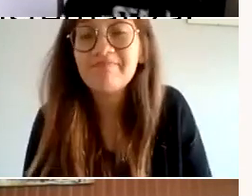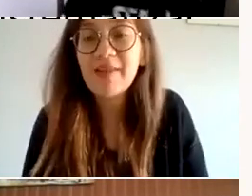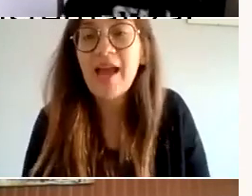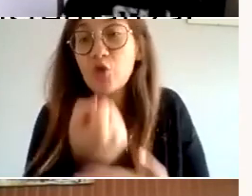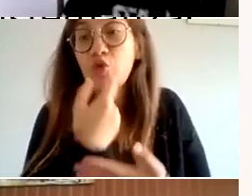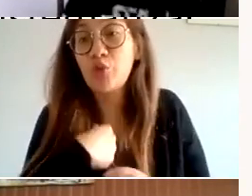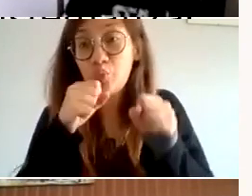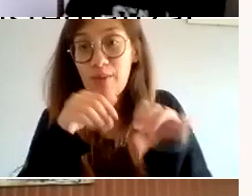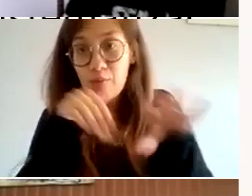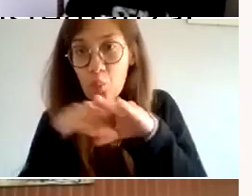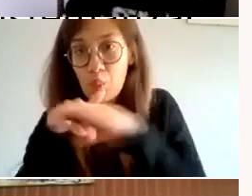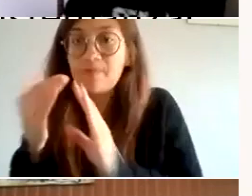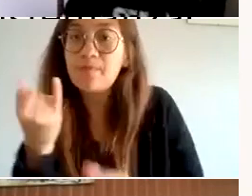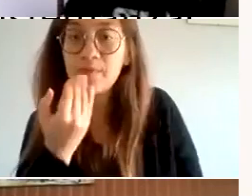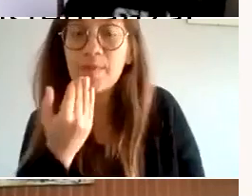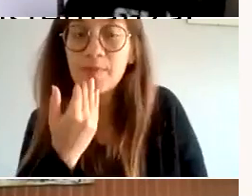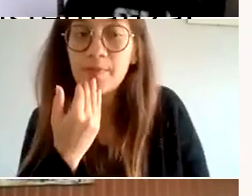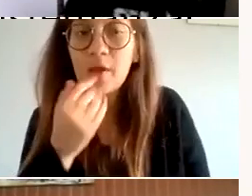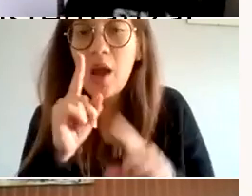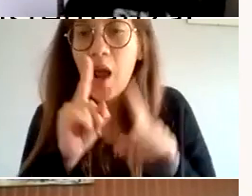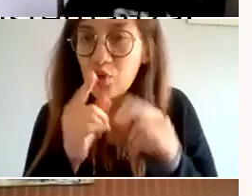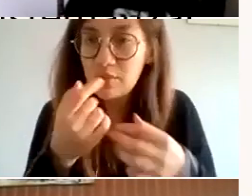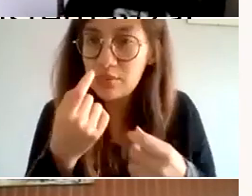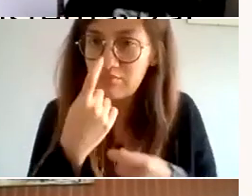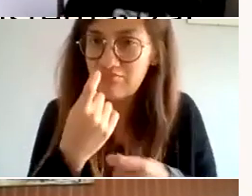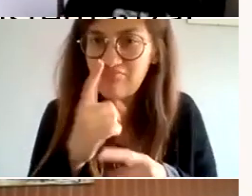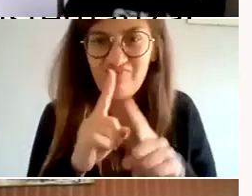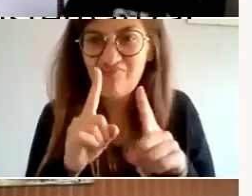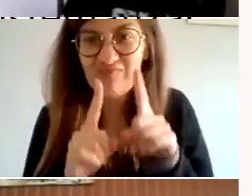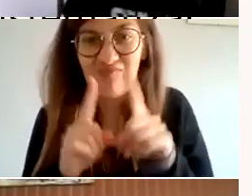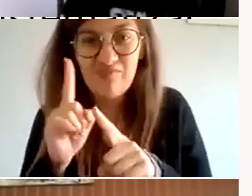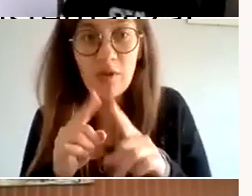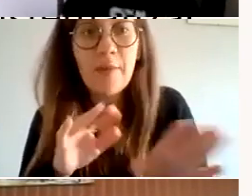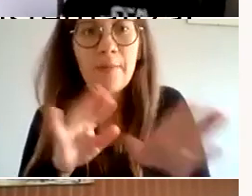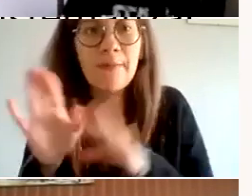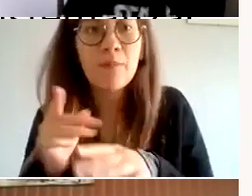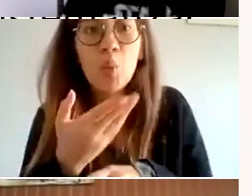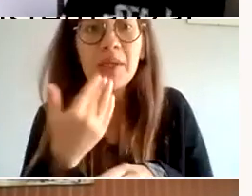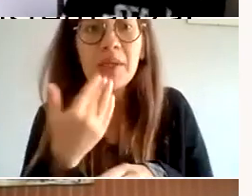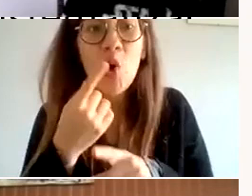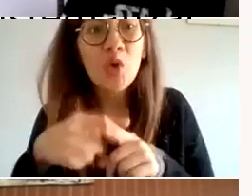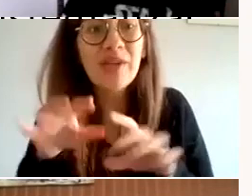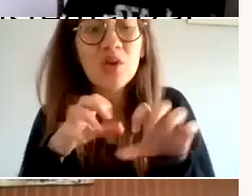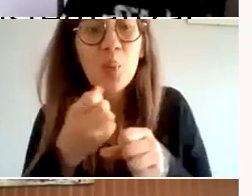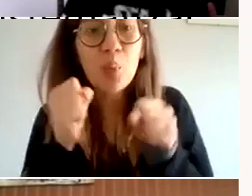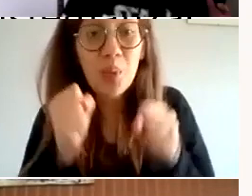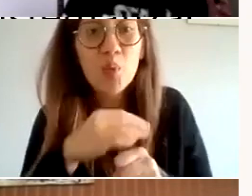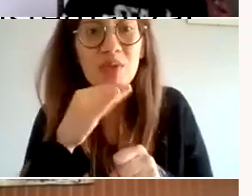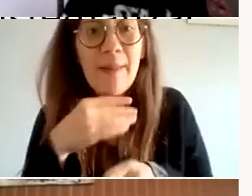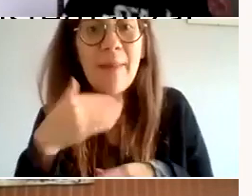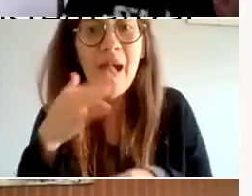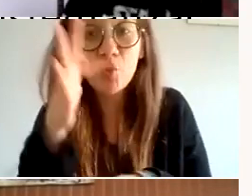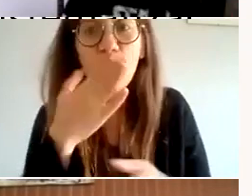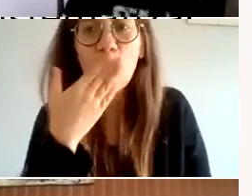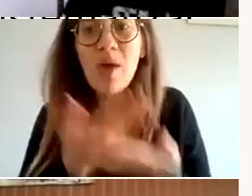Y algunas herramientas que le pueden servir, sobre todo cuando quizás estén haciendo trabajos de título o tesis, que es la herramienta